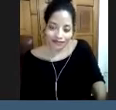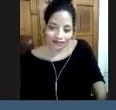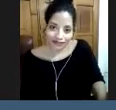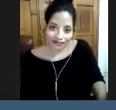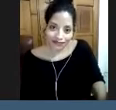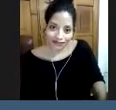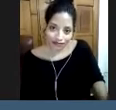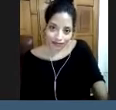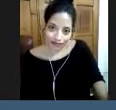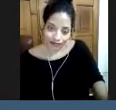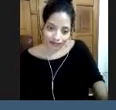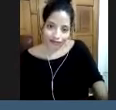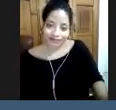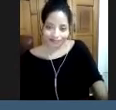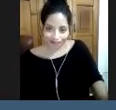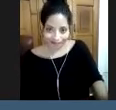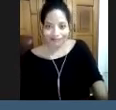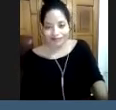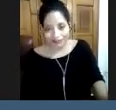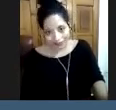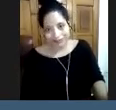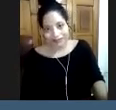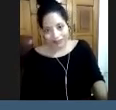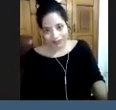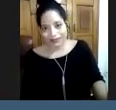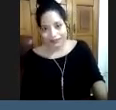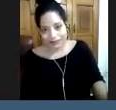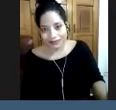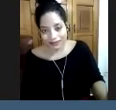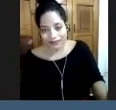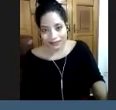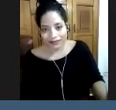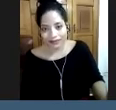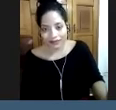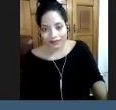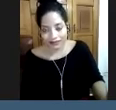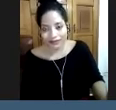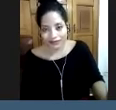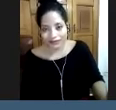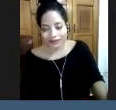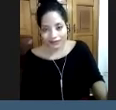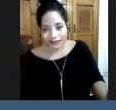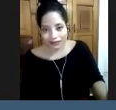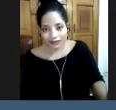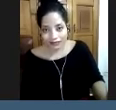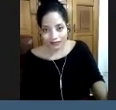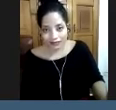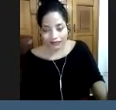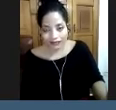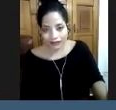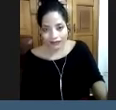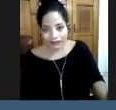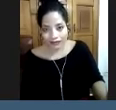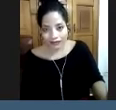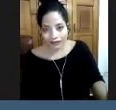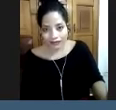de muchas madres que de repente se sienten frustradas, igual de muchos padres, pero generalizo y